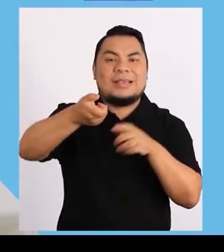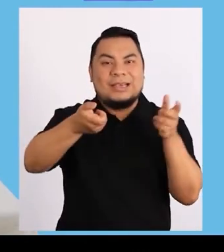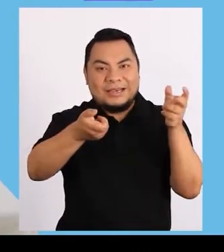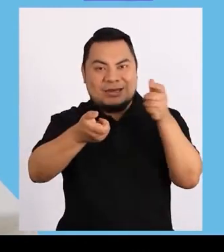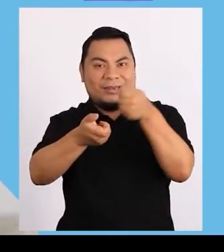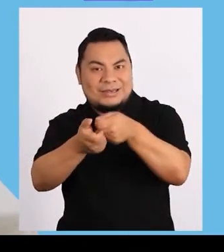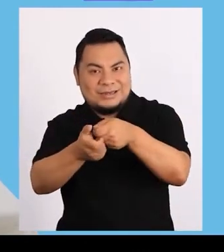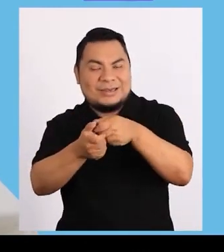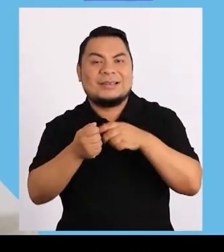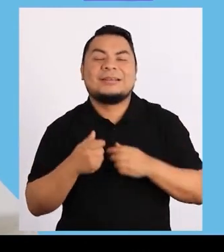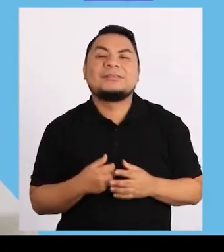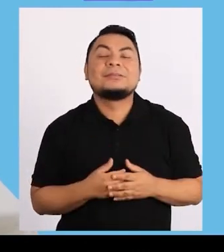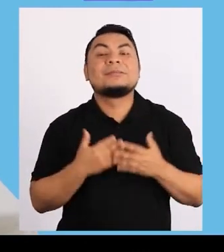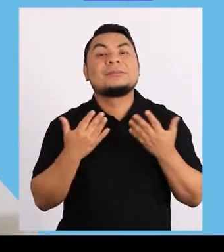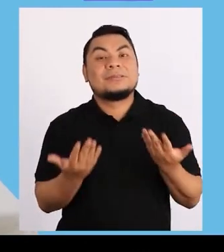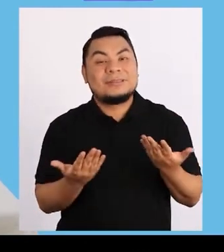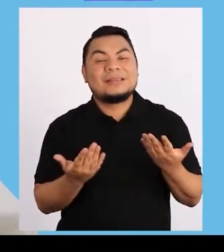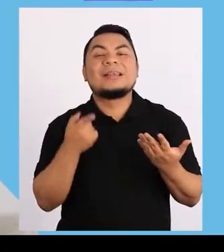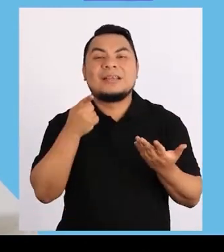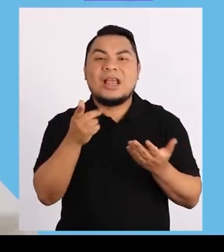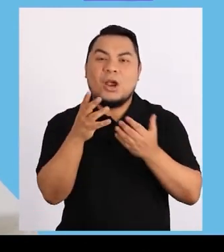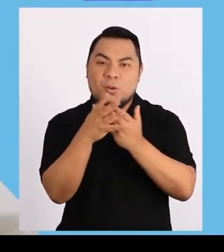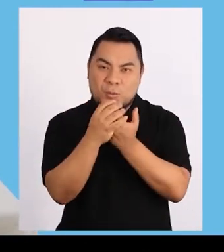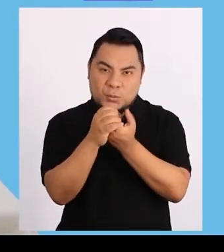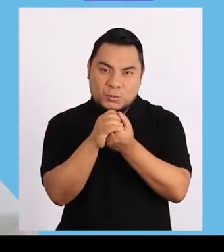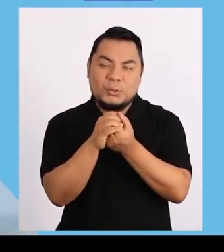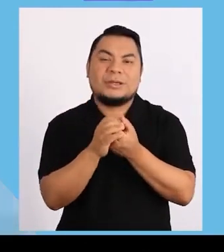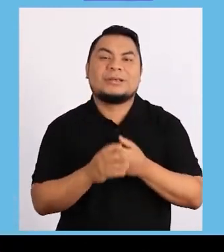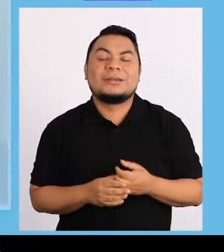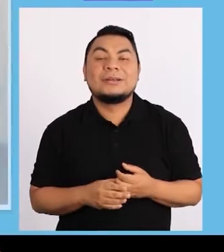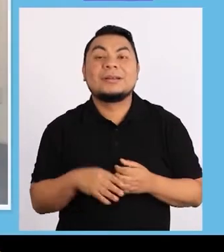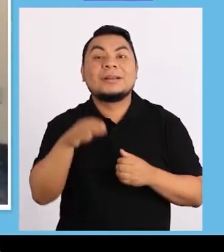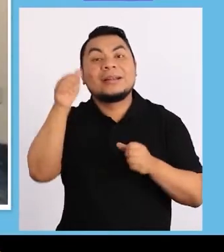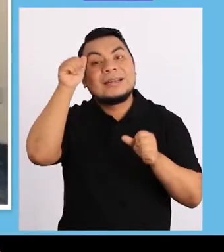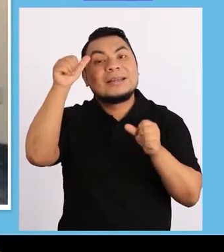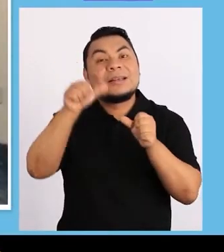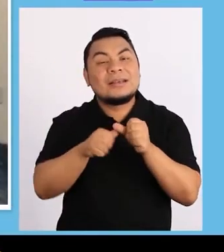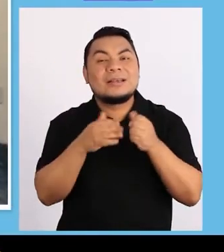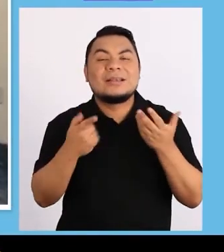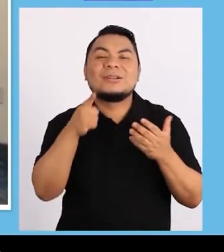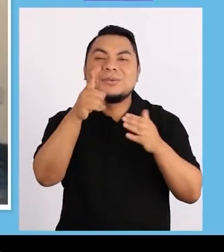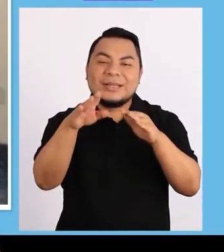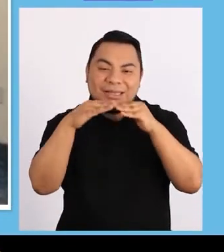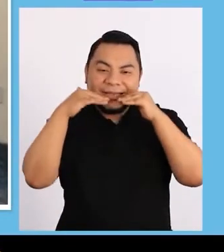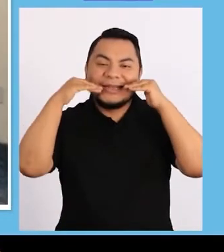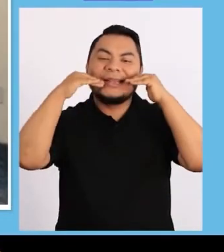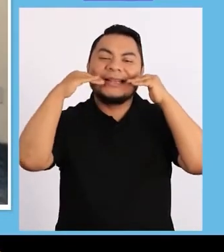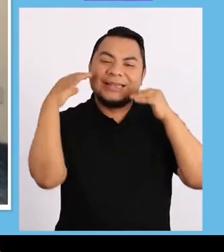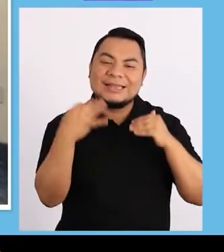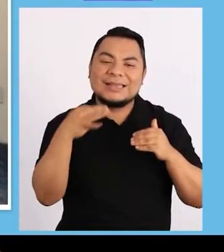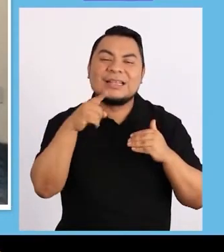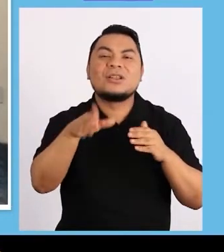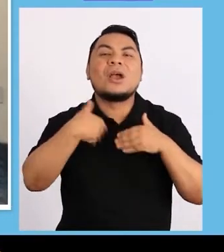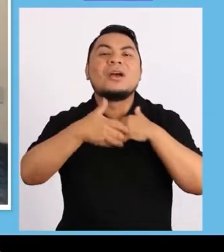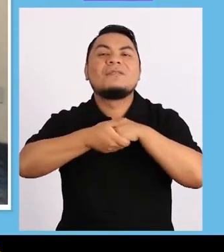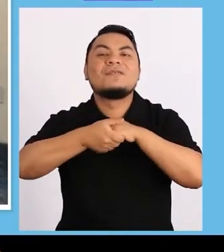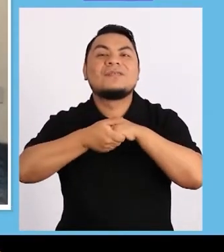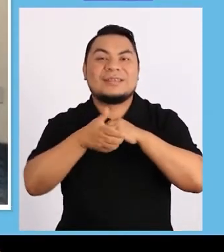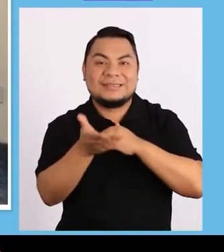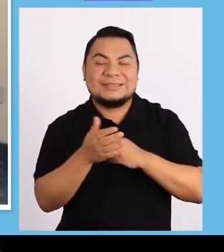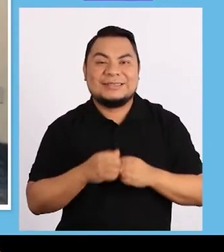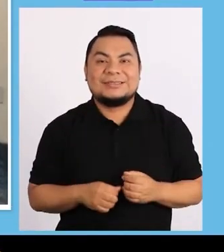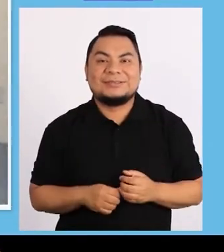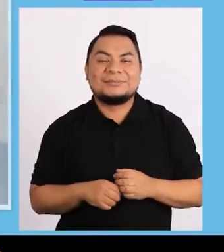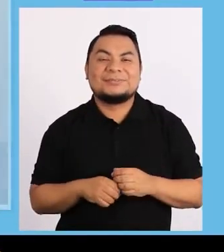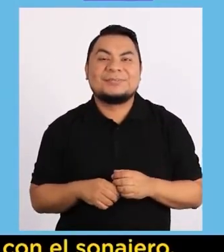brazo hasta que lo alcance y sujete. Recuerden sonreírle y